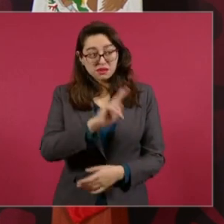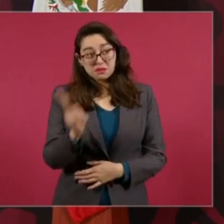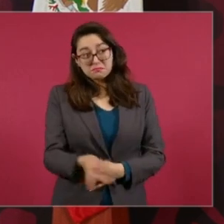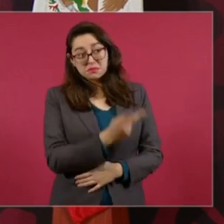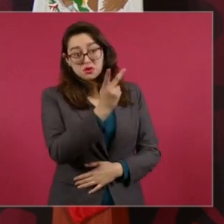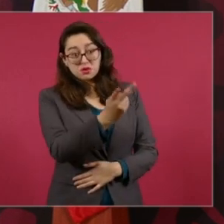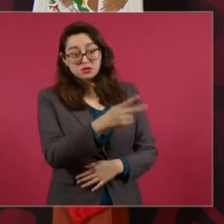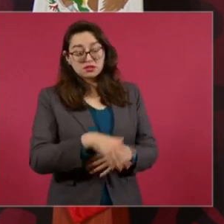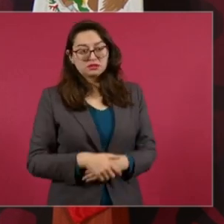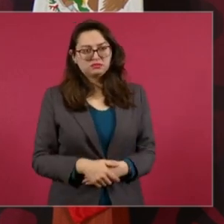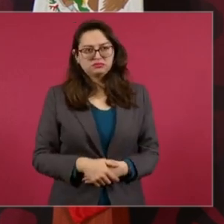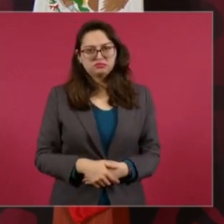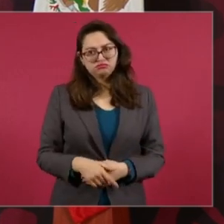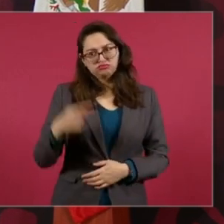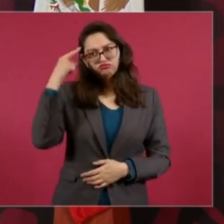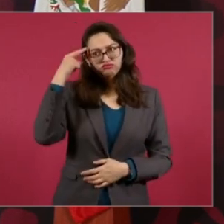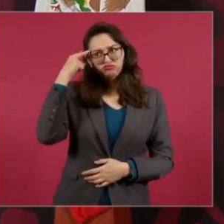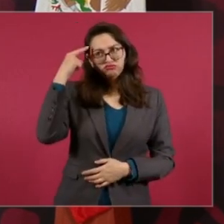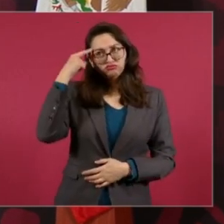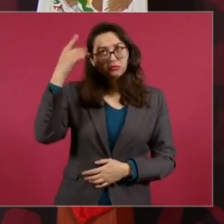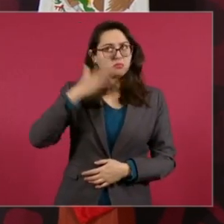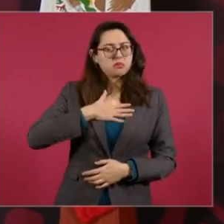lo ideológico?